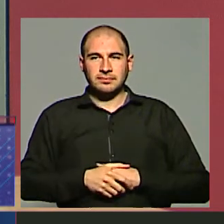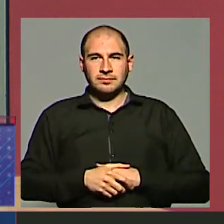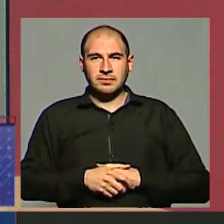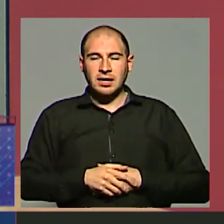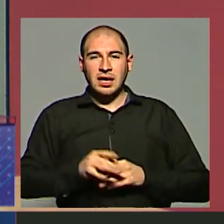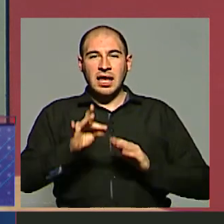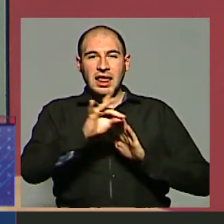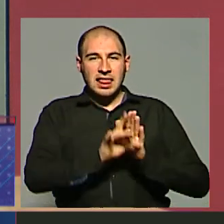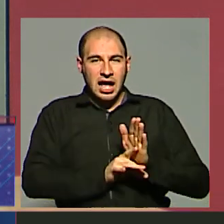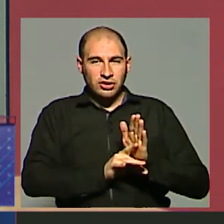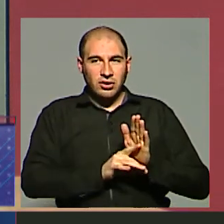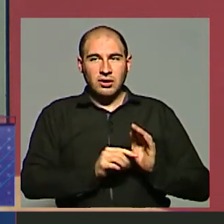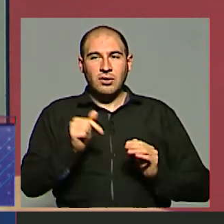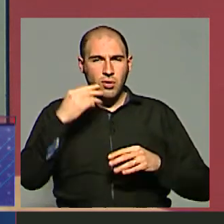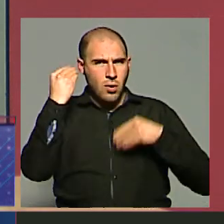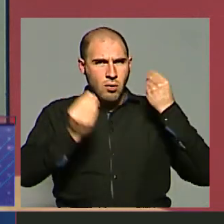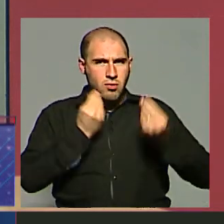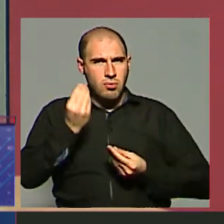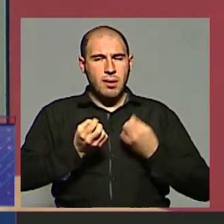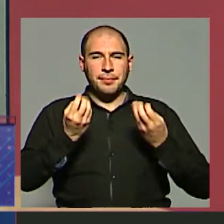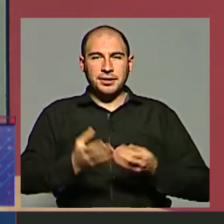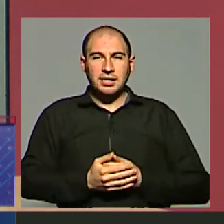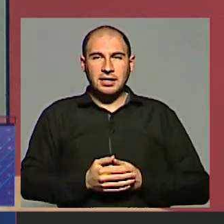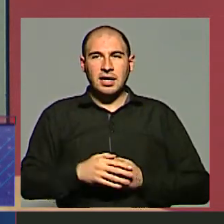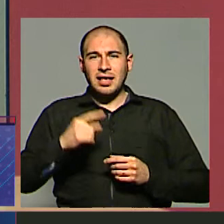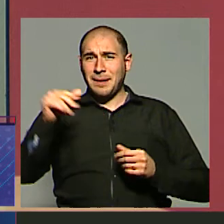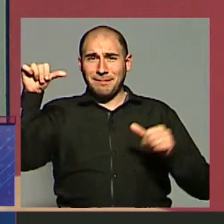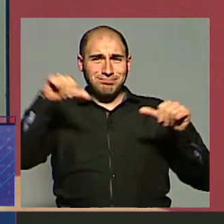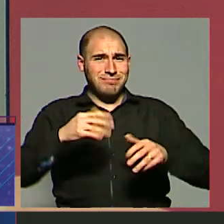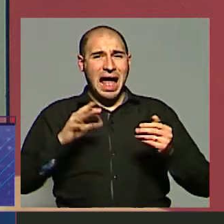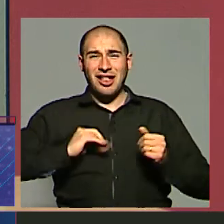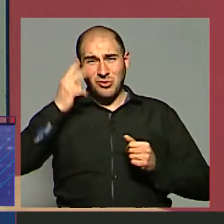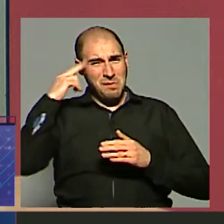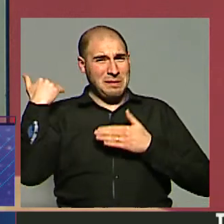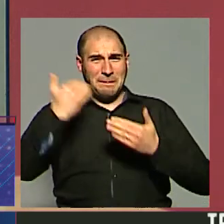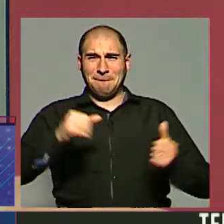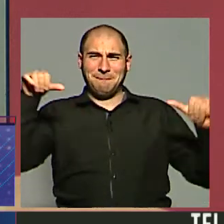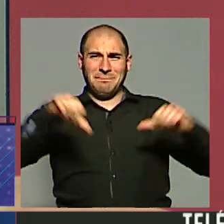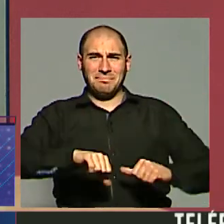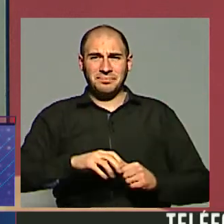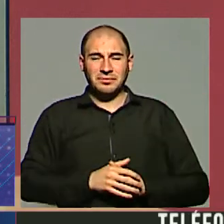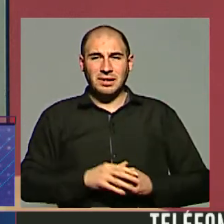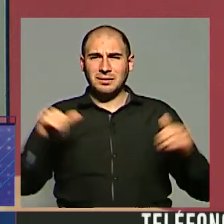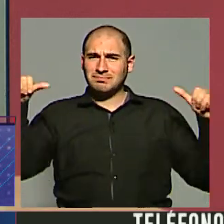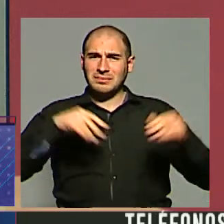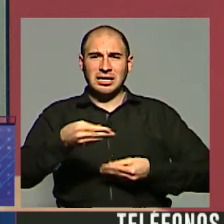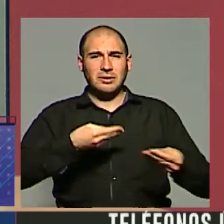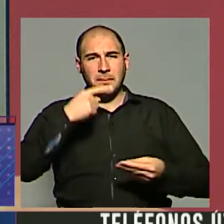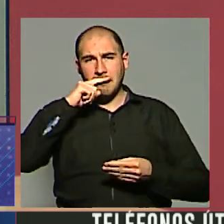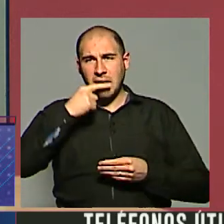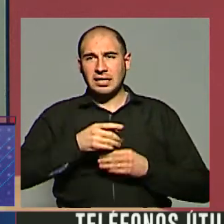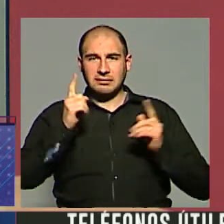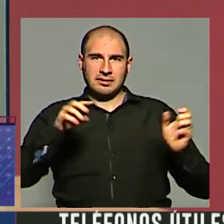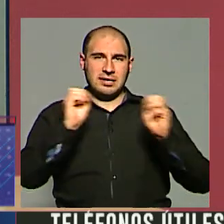Un dato bastante preocupante porque es la mayor caída en 9 años y la mayor caída en la gestión de Macri, está